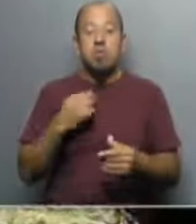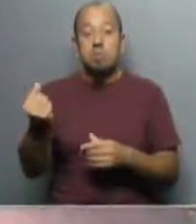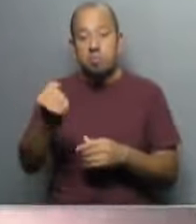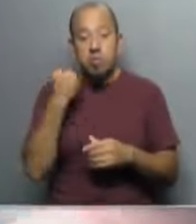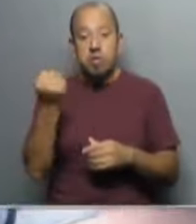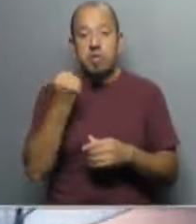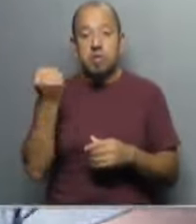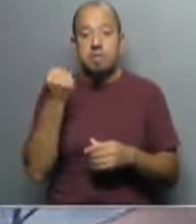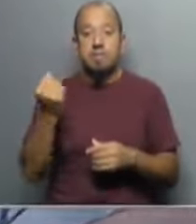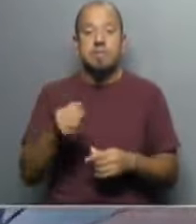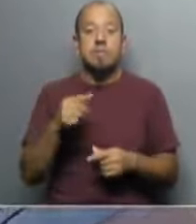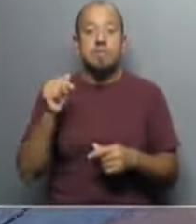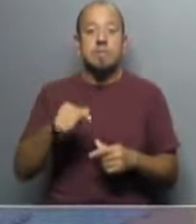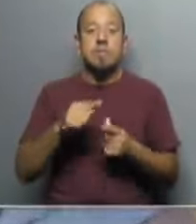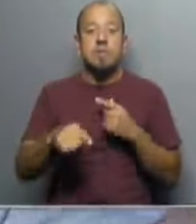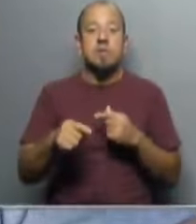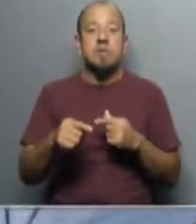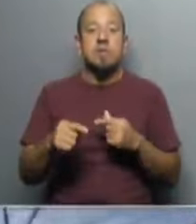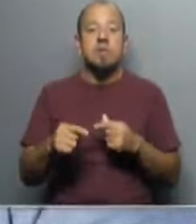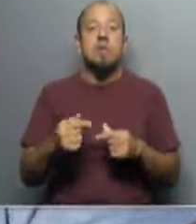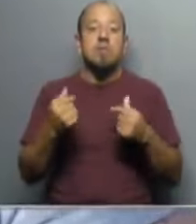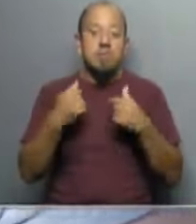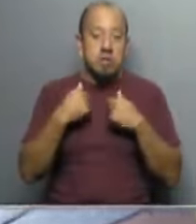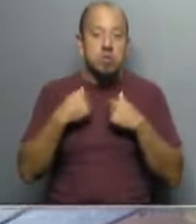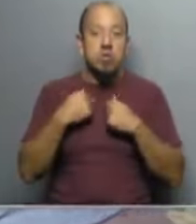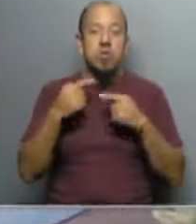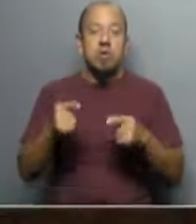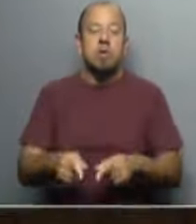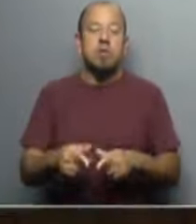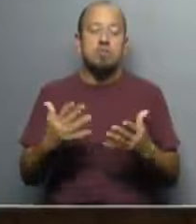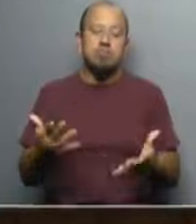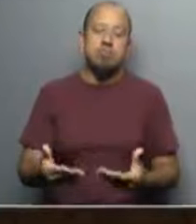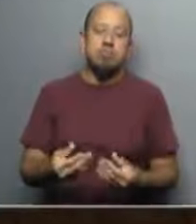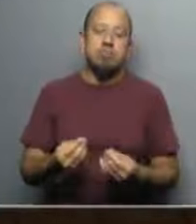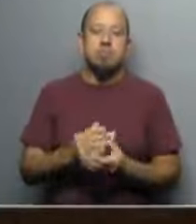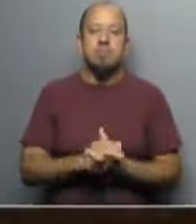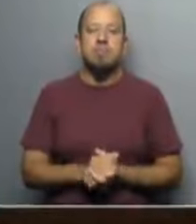importante. Nosotros que vivimos en apartamentos, para nosotros esto es un respiro totalmente.